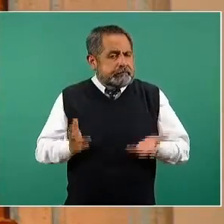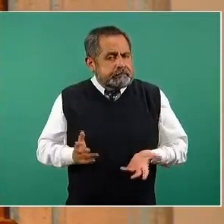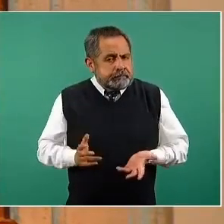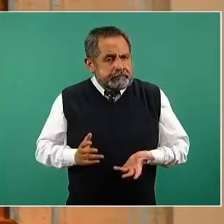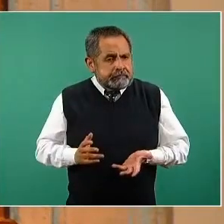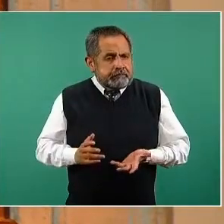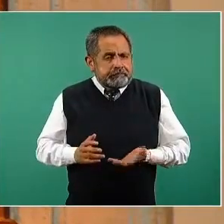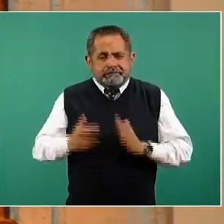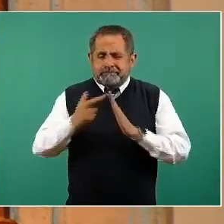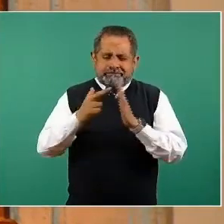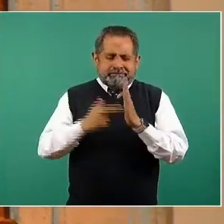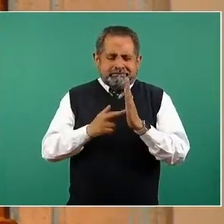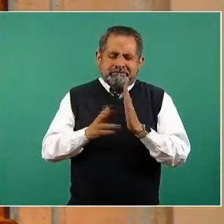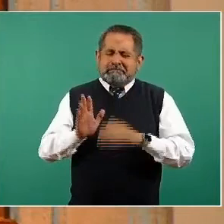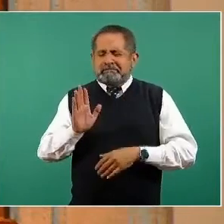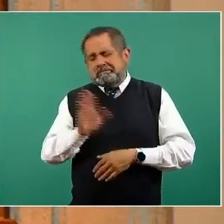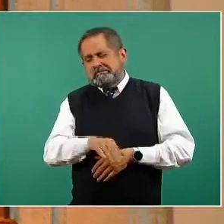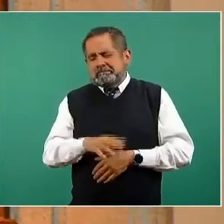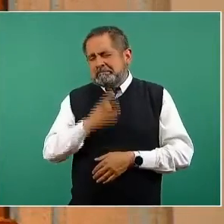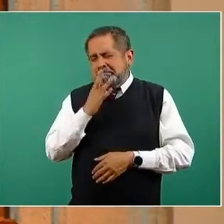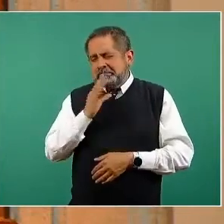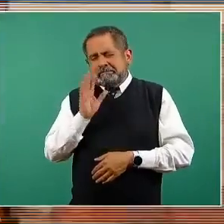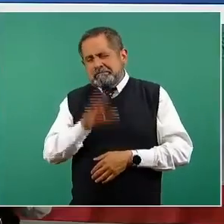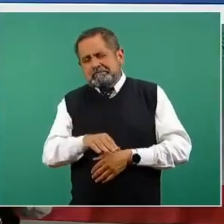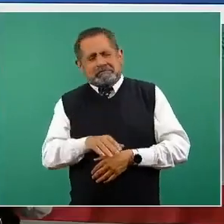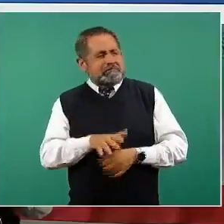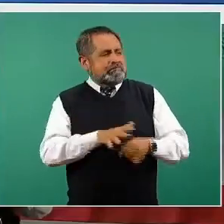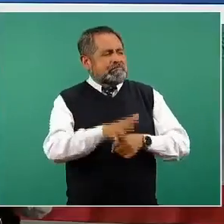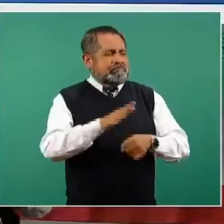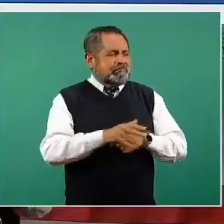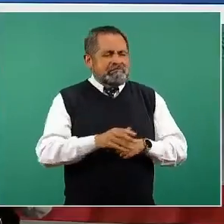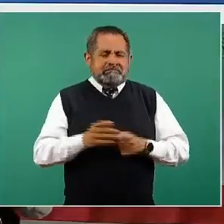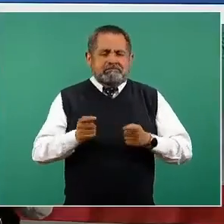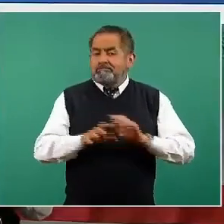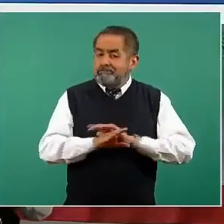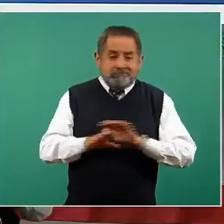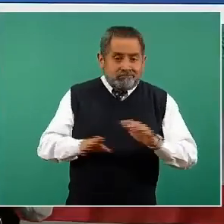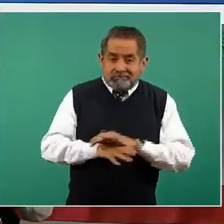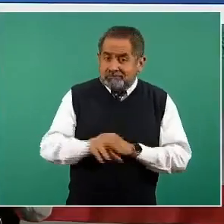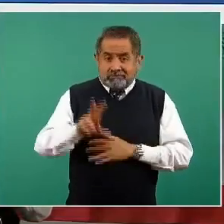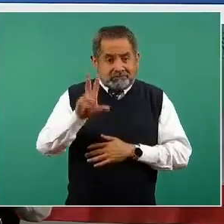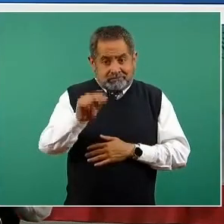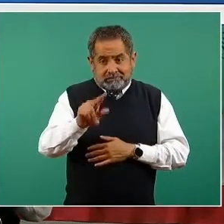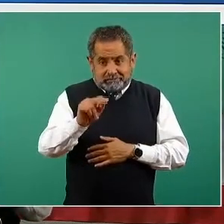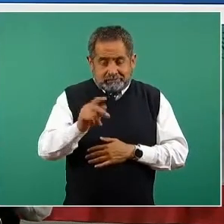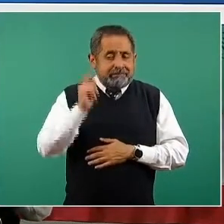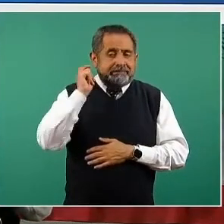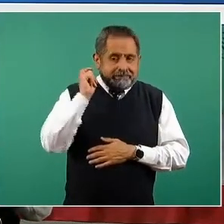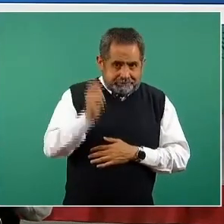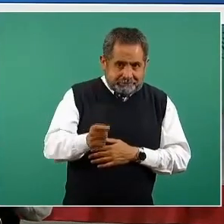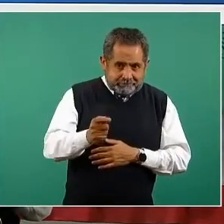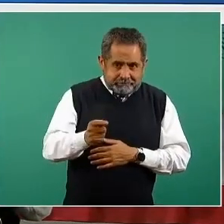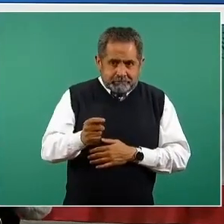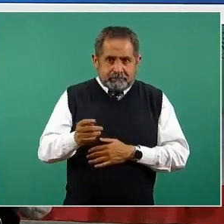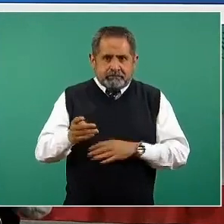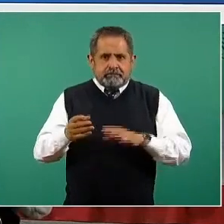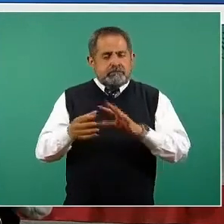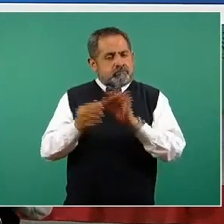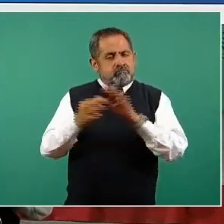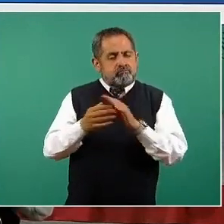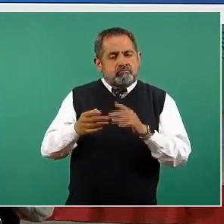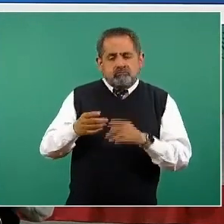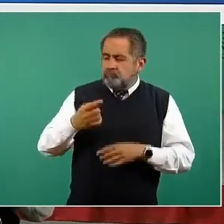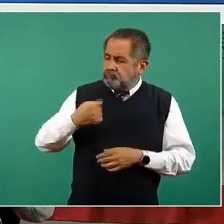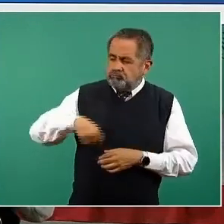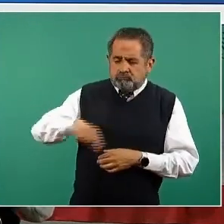estas medidas de un lado porque pensamos que ya la epidemia está controlada, no, la epidemia en algún momento tiene este comportamiento y podría